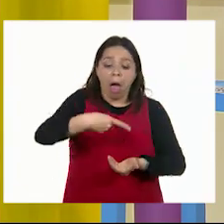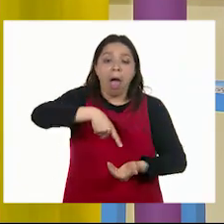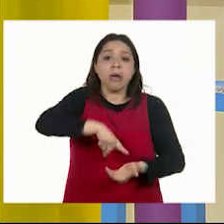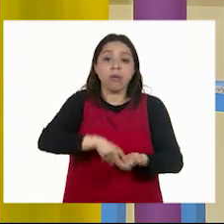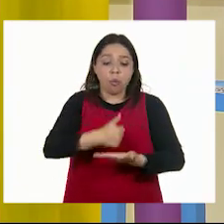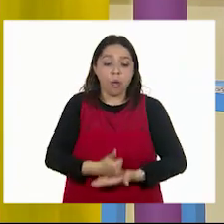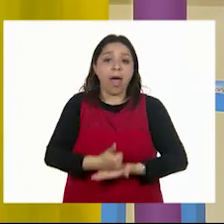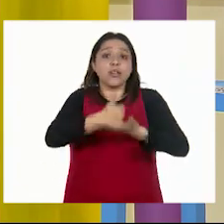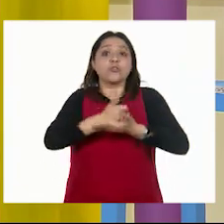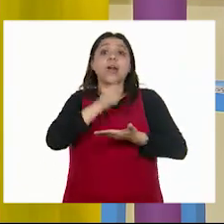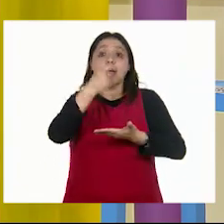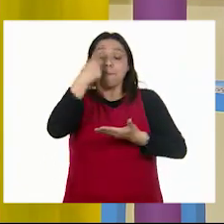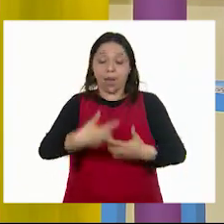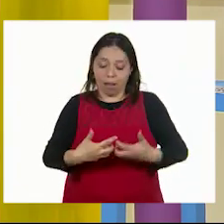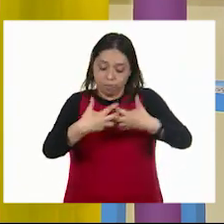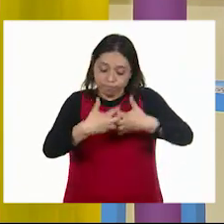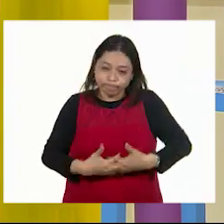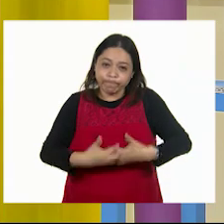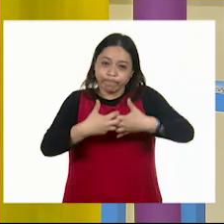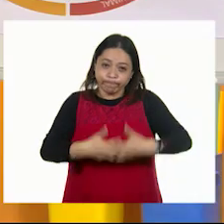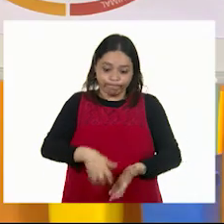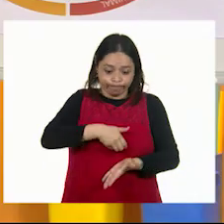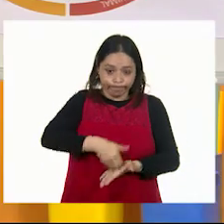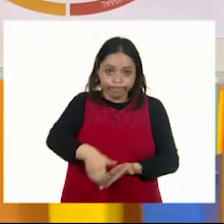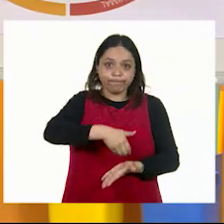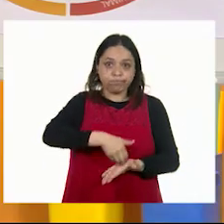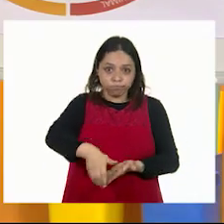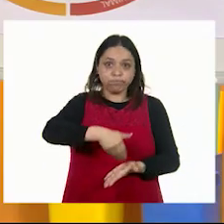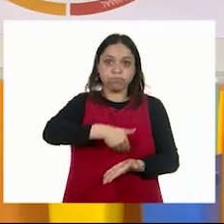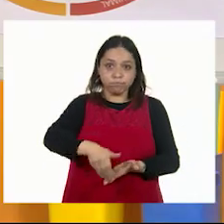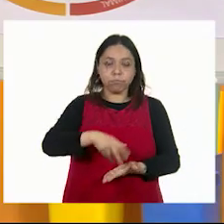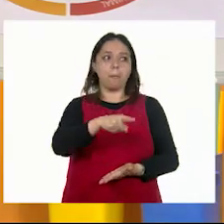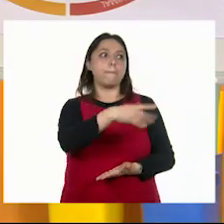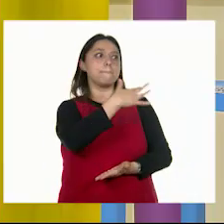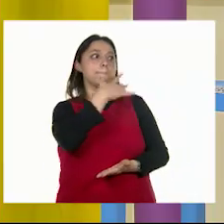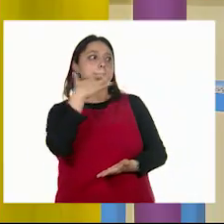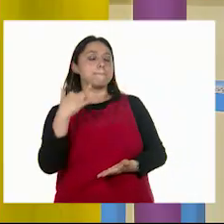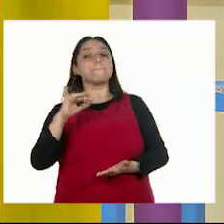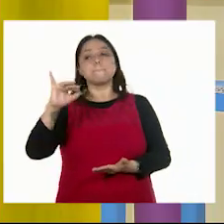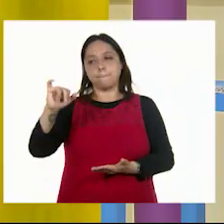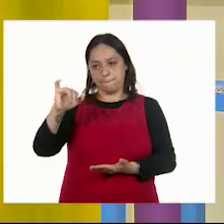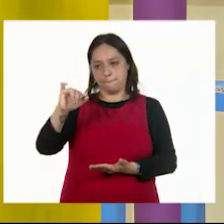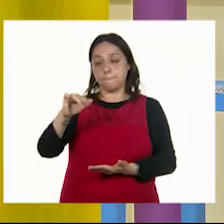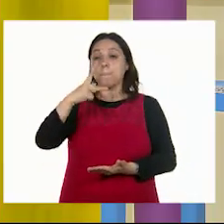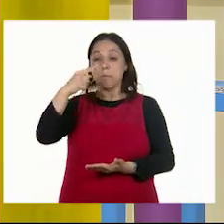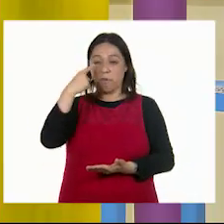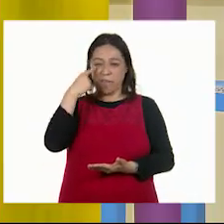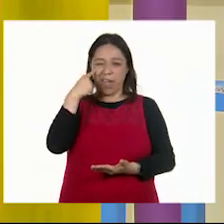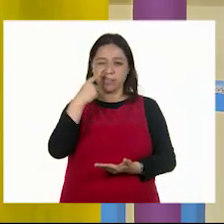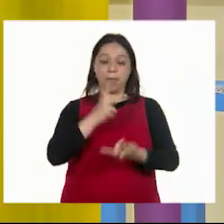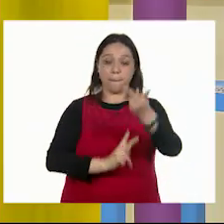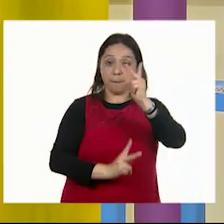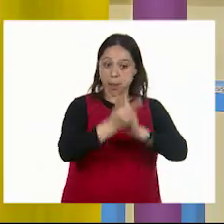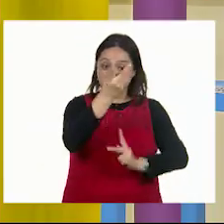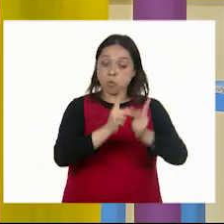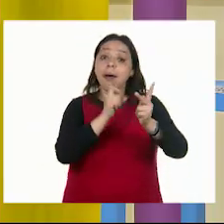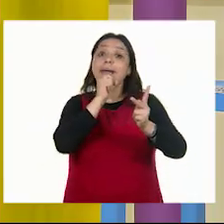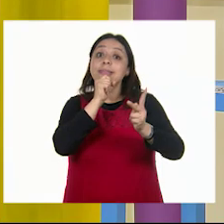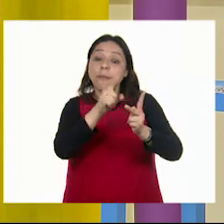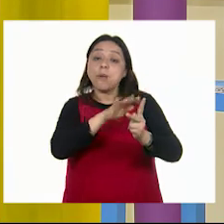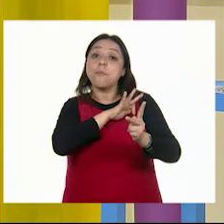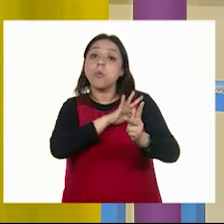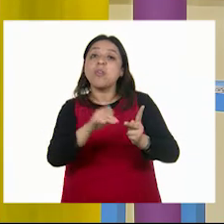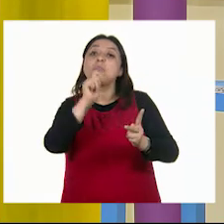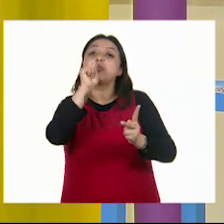ayuda a la digestión. ¡Ay, además son riquísimas! ¡Claro que sí! Oye, pero en el caso de las verduras, hay otra manera de prepararlas,